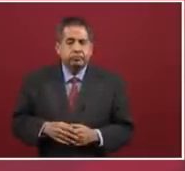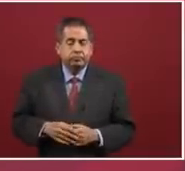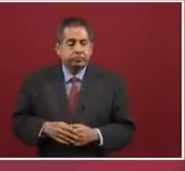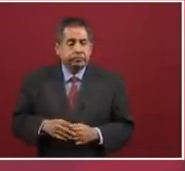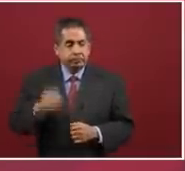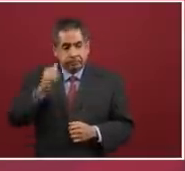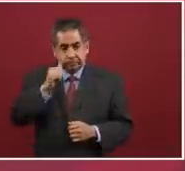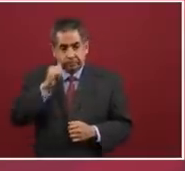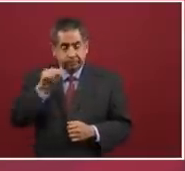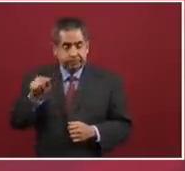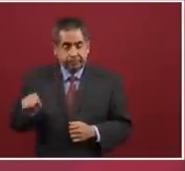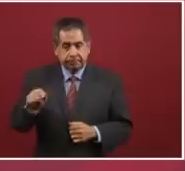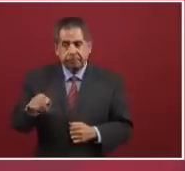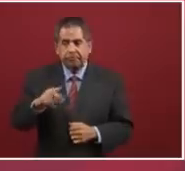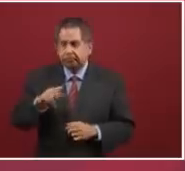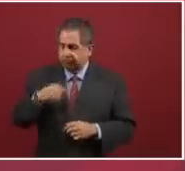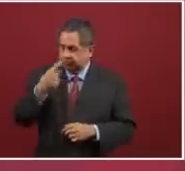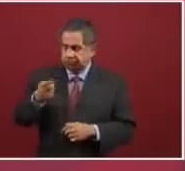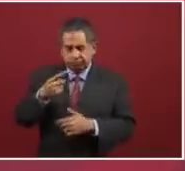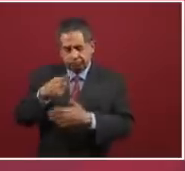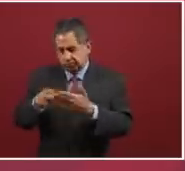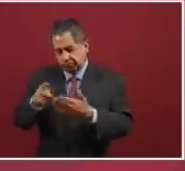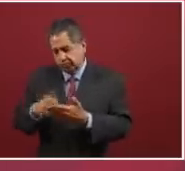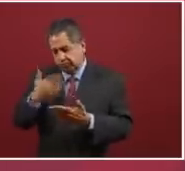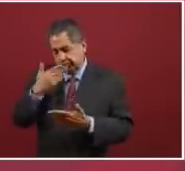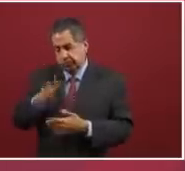Siempre lo hemos condenado nosotros,